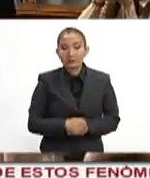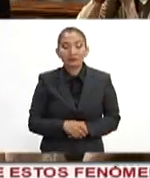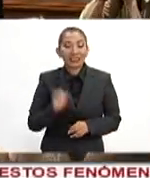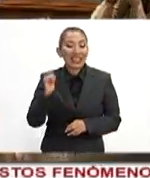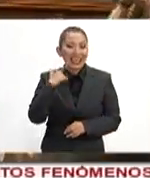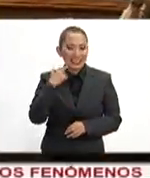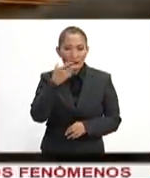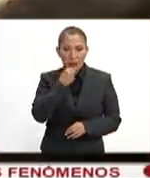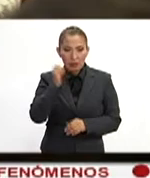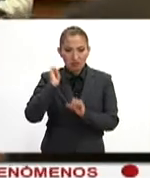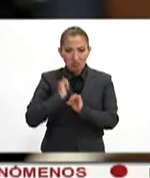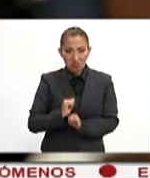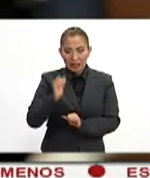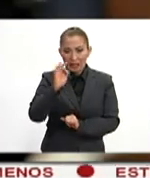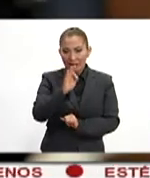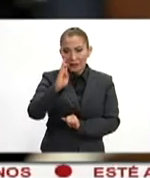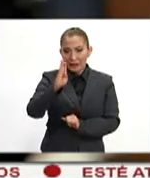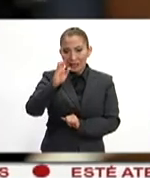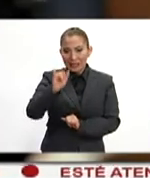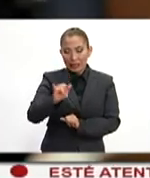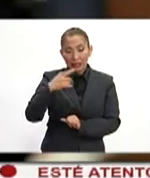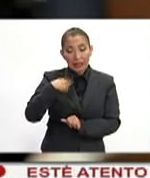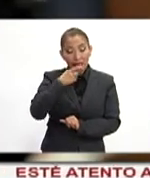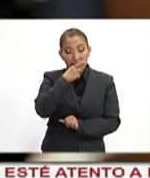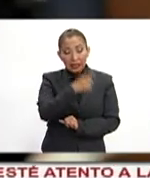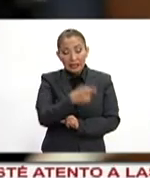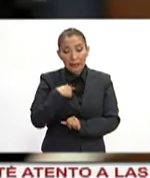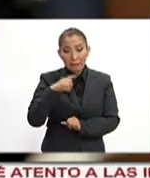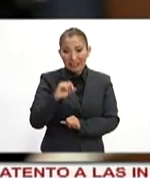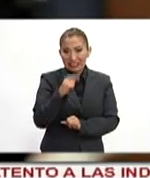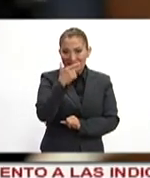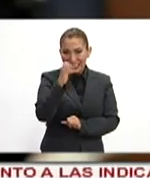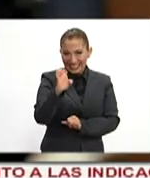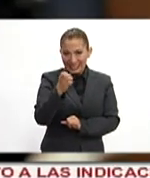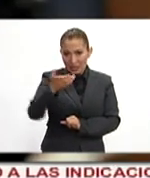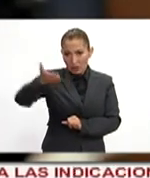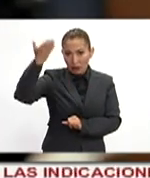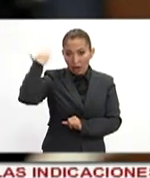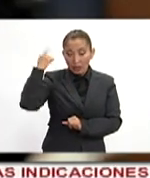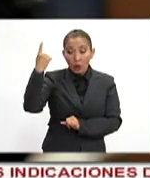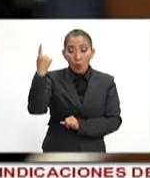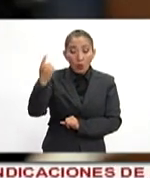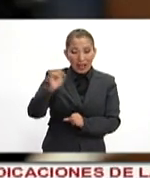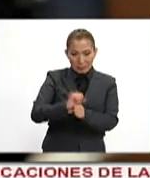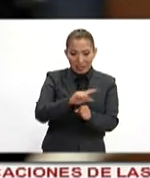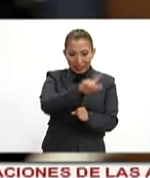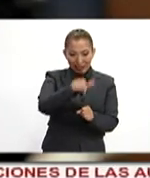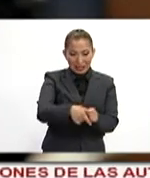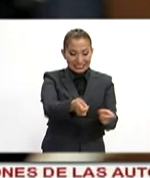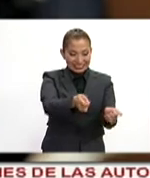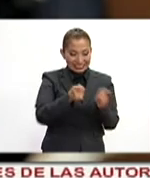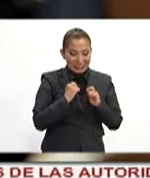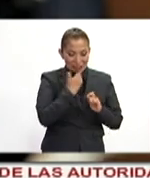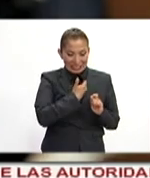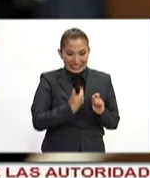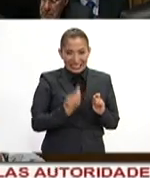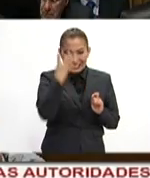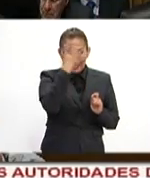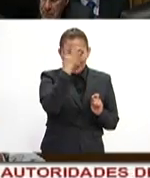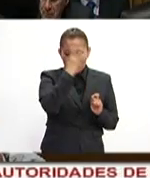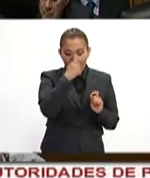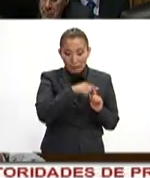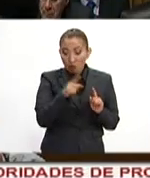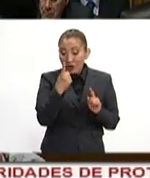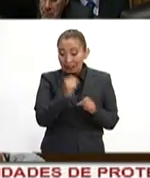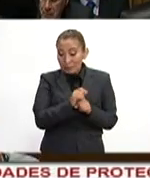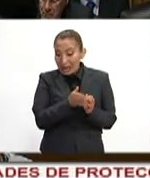ex líder, con ello, el líder aseguró que el 27 de enero pasado, solo una semana después de asumir la presidencia,